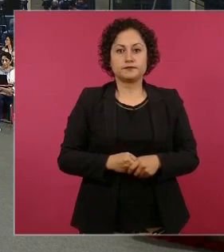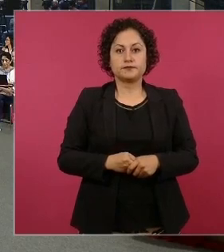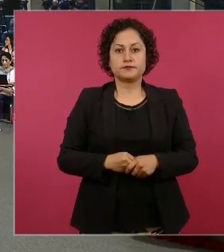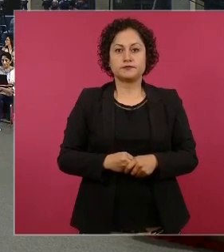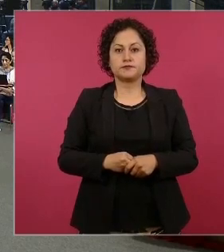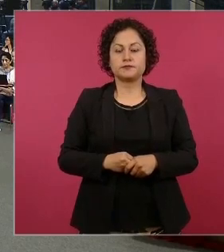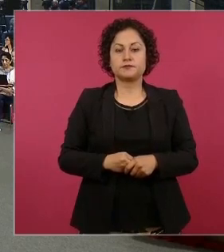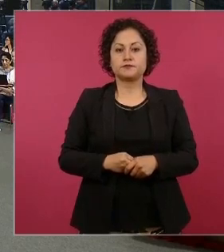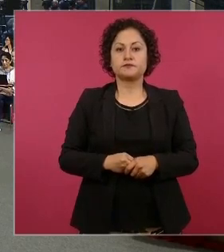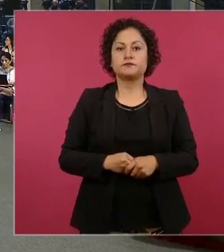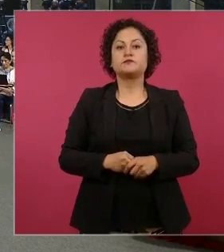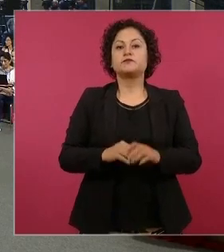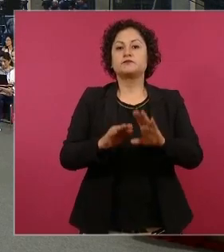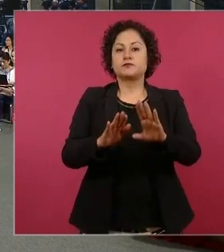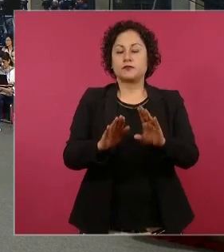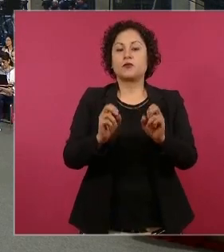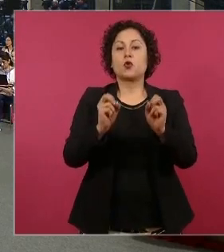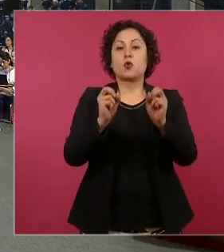Bueno, vamos primero